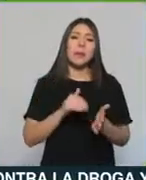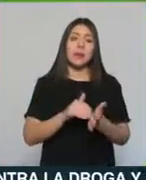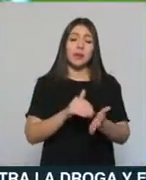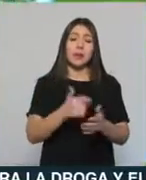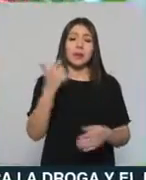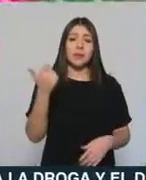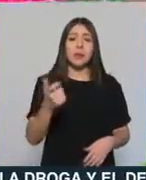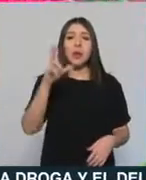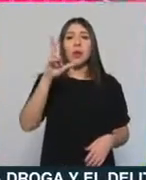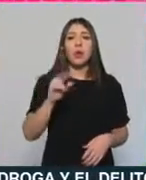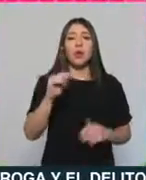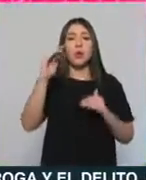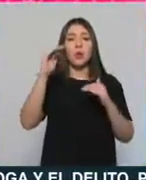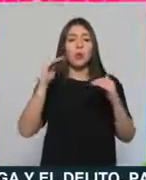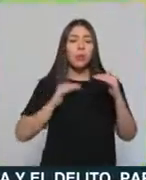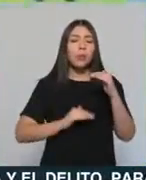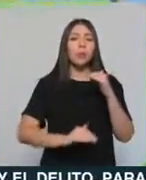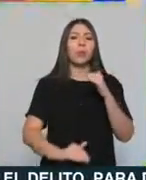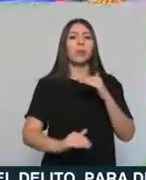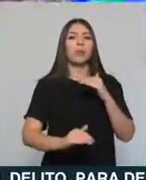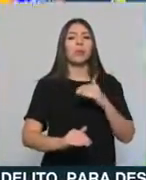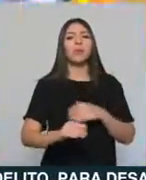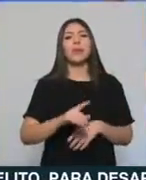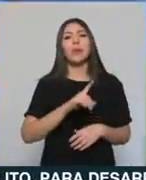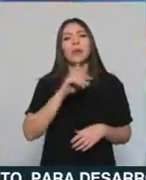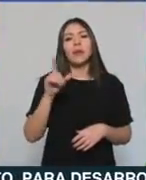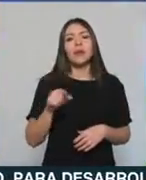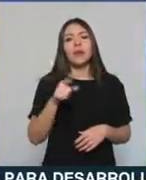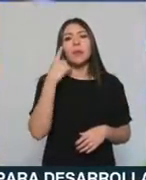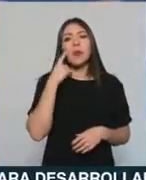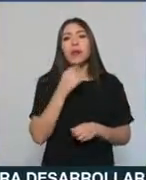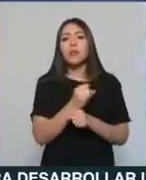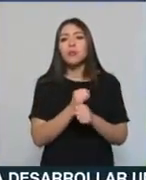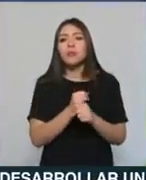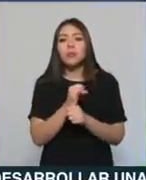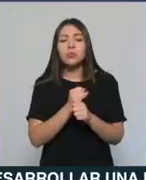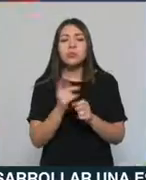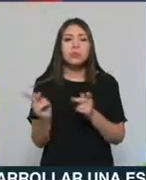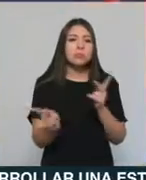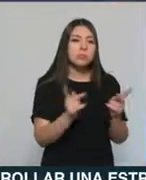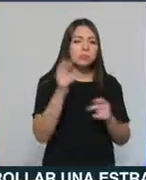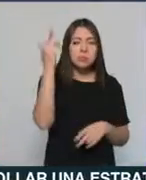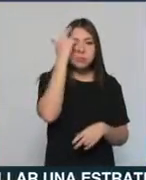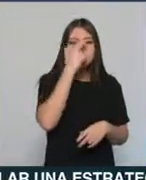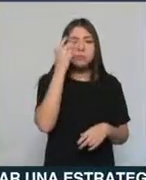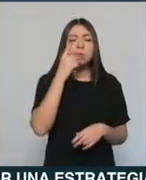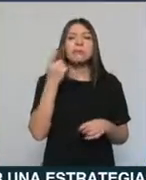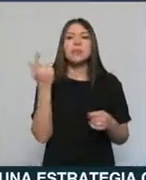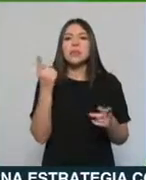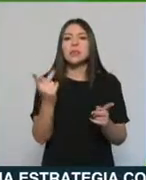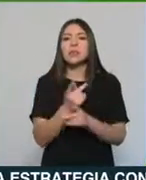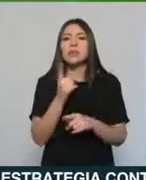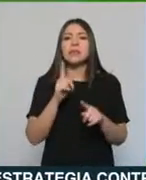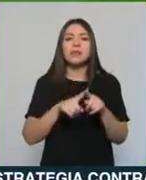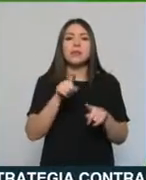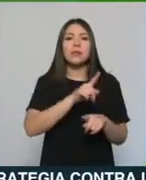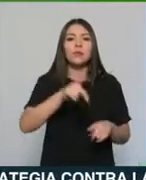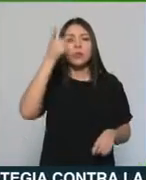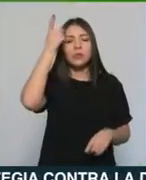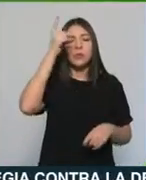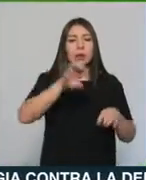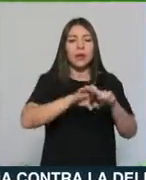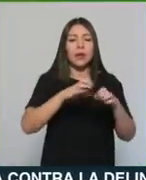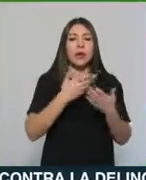evitar emigrar al Ascenso MX y pasar las auditorías y el aval de los dueños de los equipos. Es así